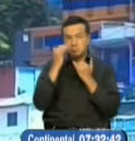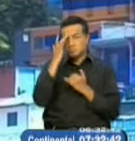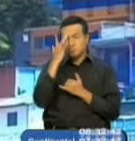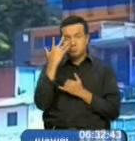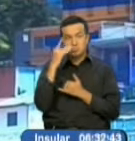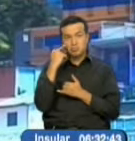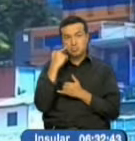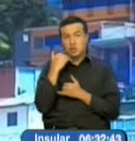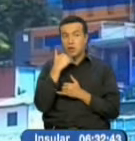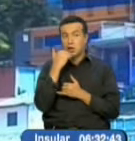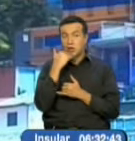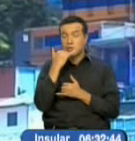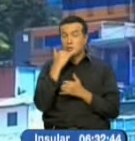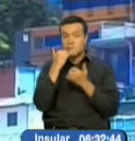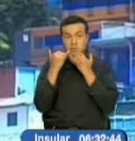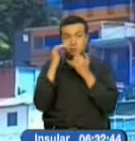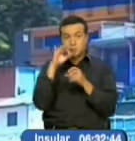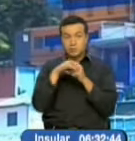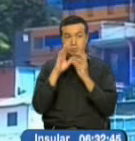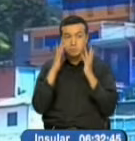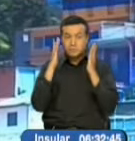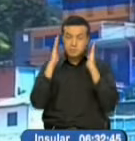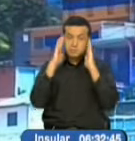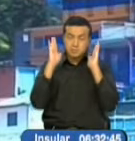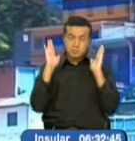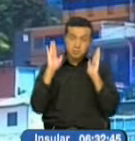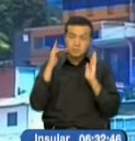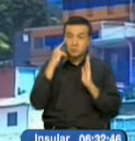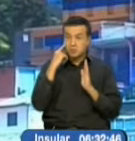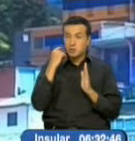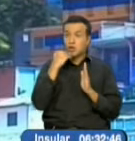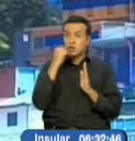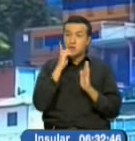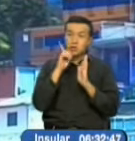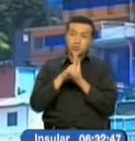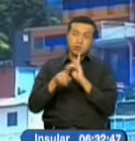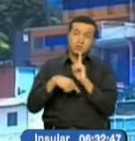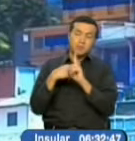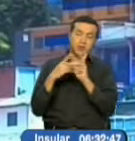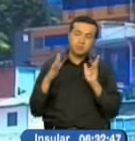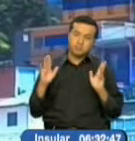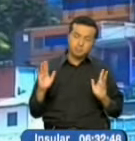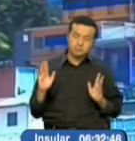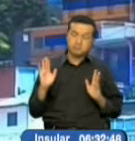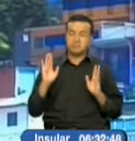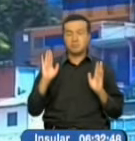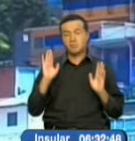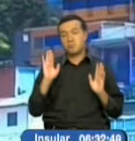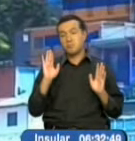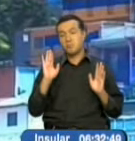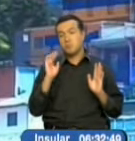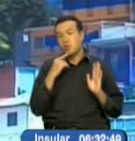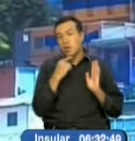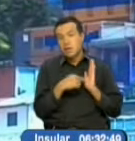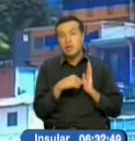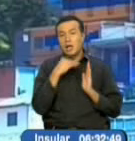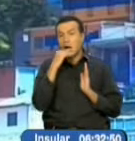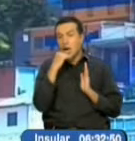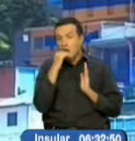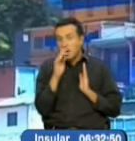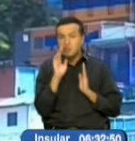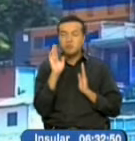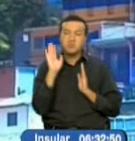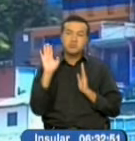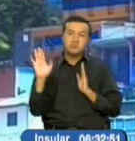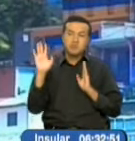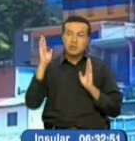exista alguna irregularidad dentro del conteo, no veo causal para presentar un recurso adicional. Pero si hubiese un tema sensible en